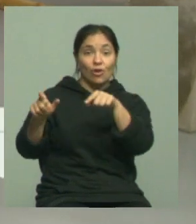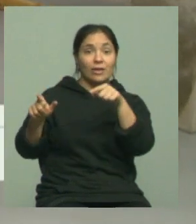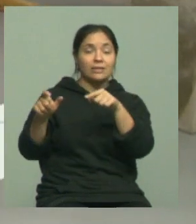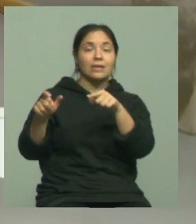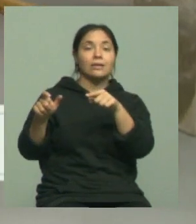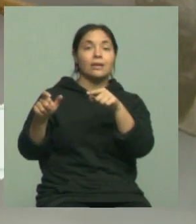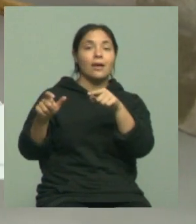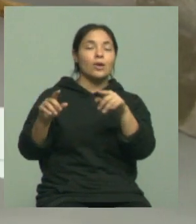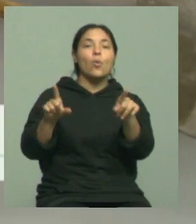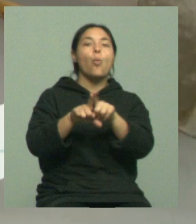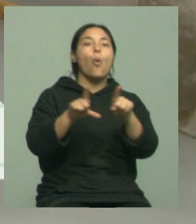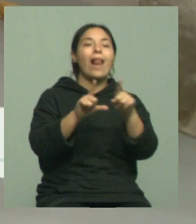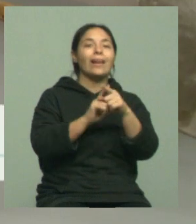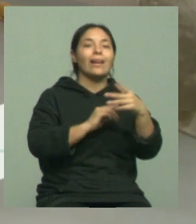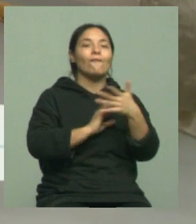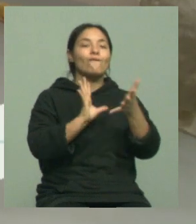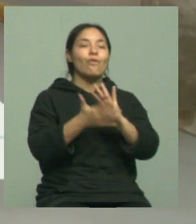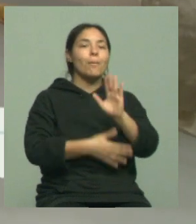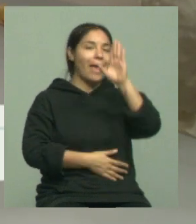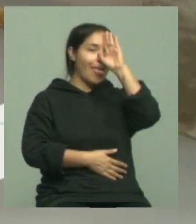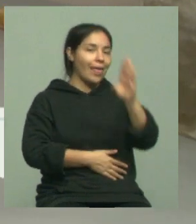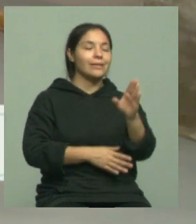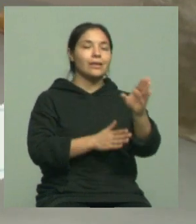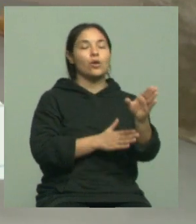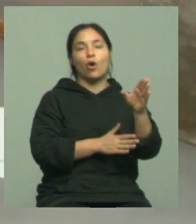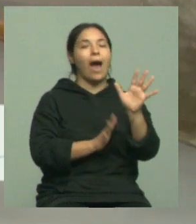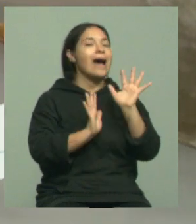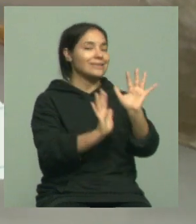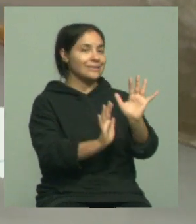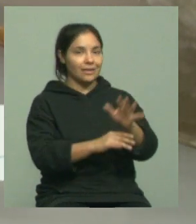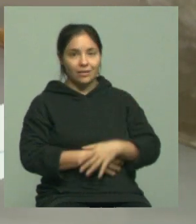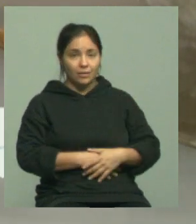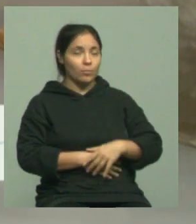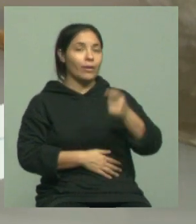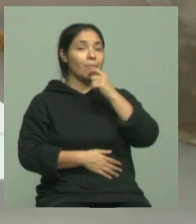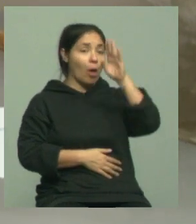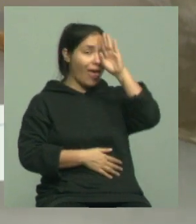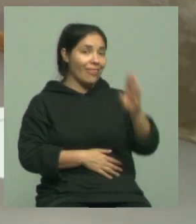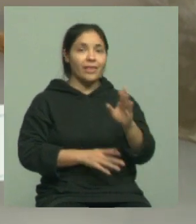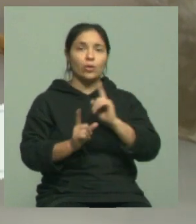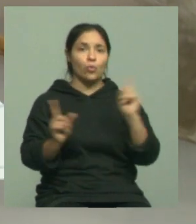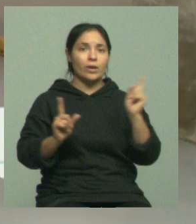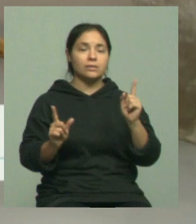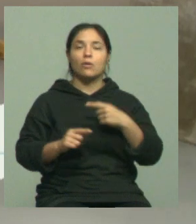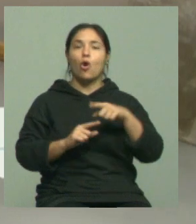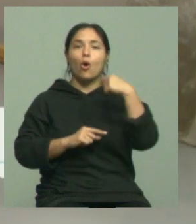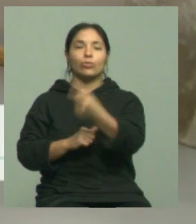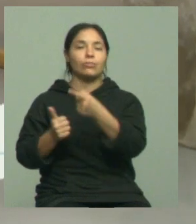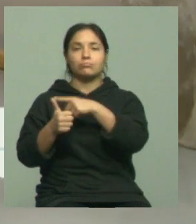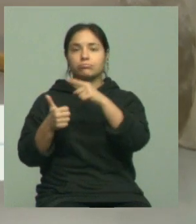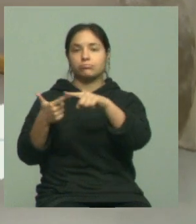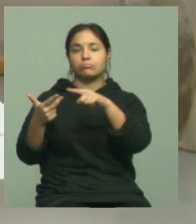de la heteronorma, llamémosle. No son heterosexuales o no se identifican con el género que le asignaron al nacer. Exacto.